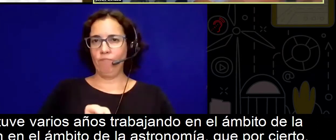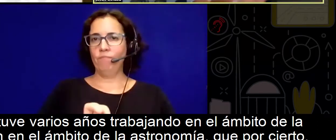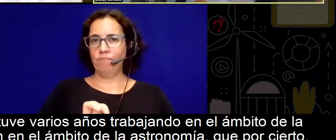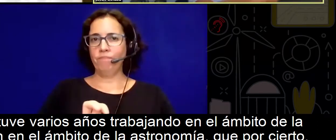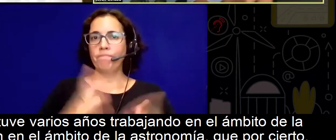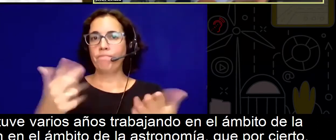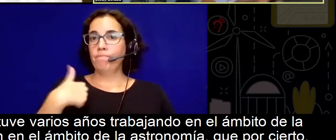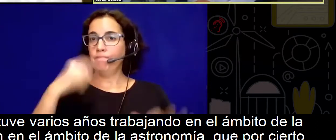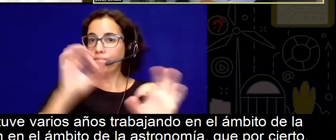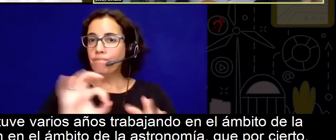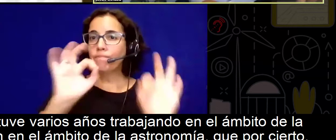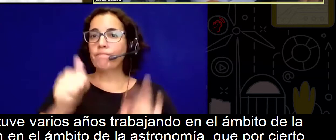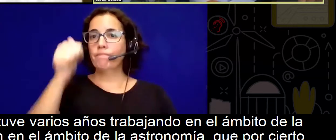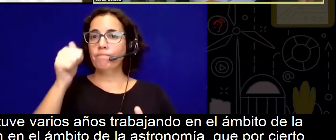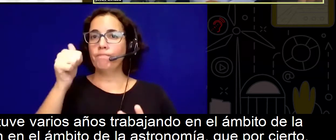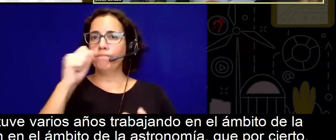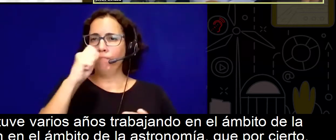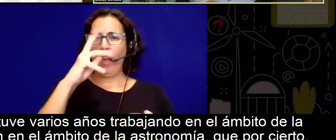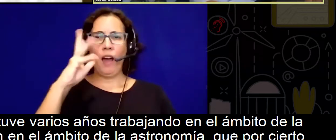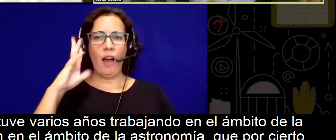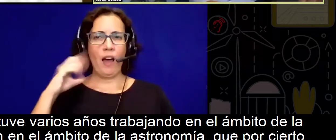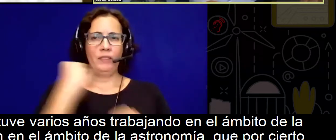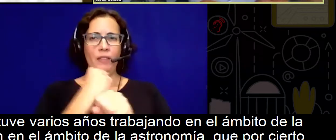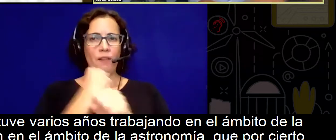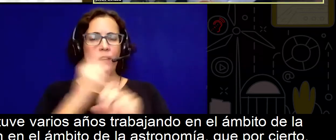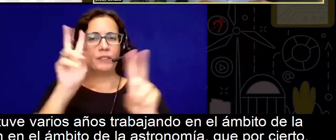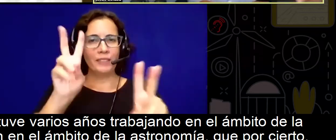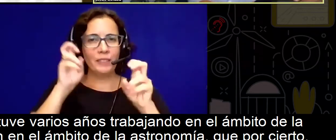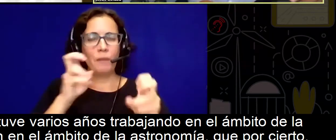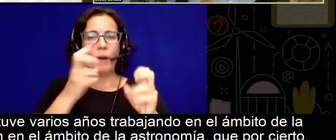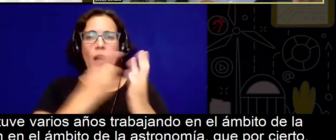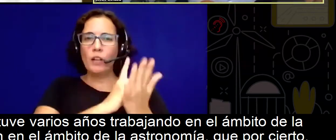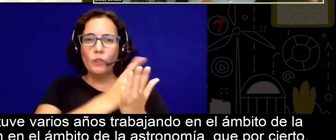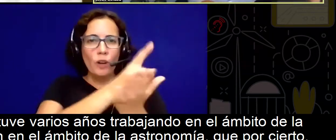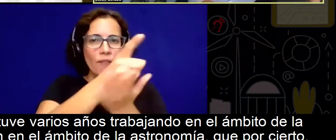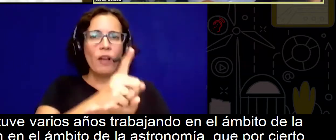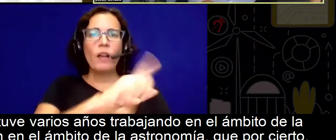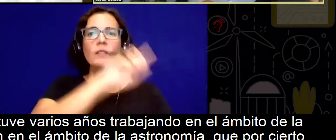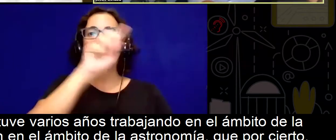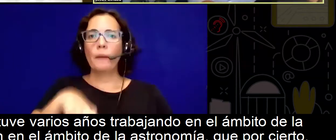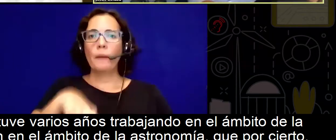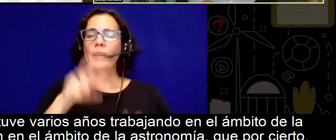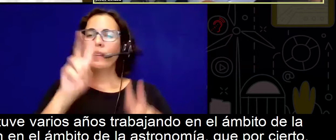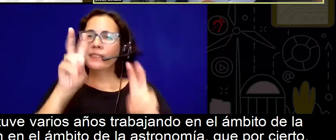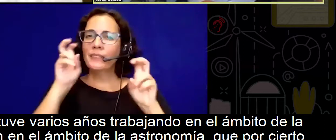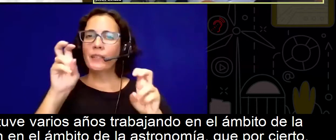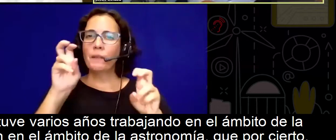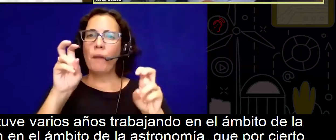Yo en concreto estuve varios años trabajando en el ámbito de la cartografía, también estuve en el ámbito de la astronomía